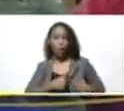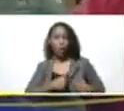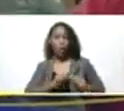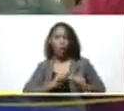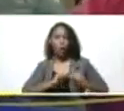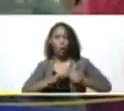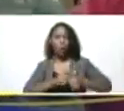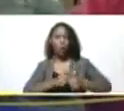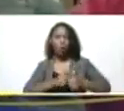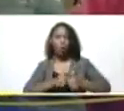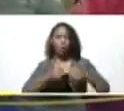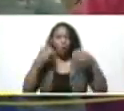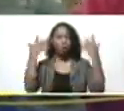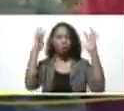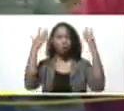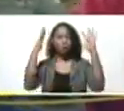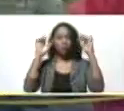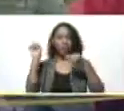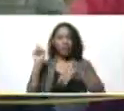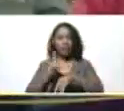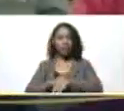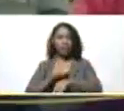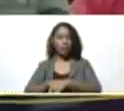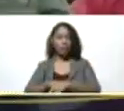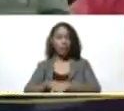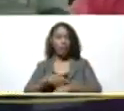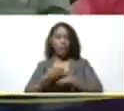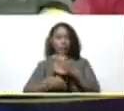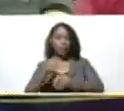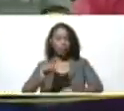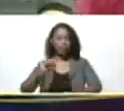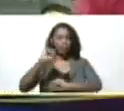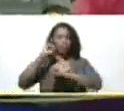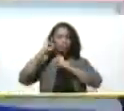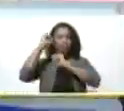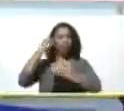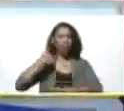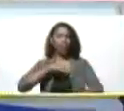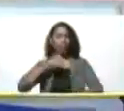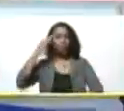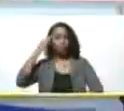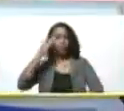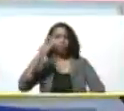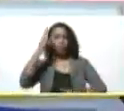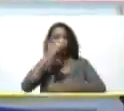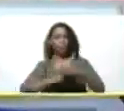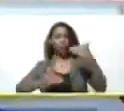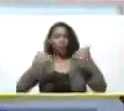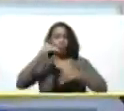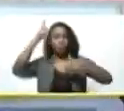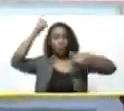aplaudir esa gesta heroica encarnada en nuestro comandante supremo Hugo Chávez,